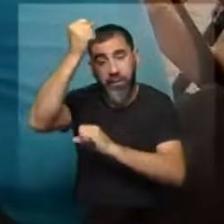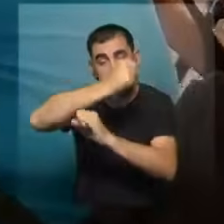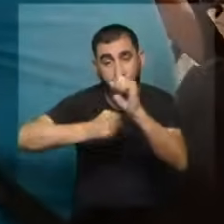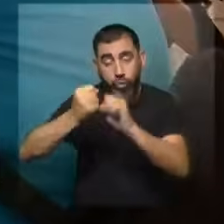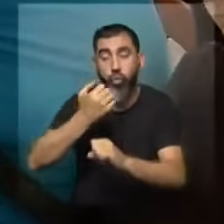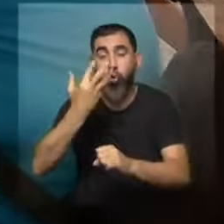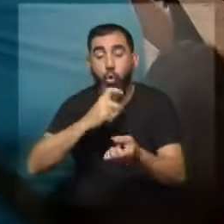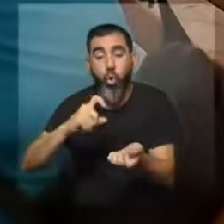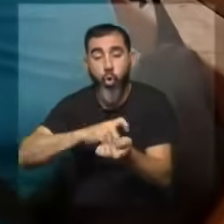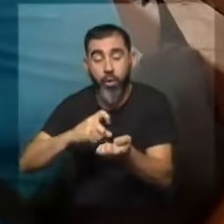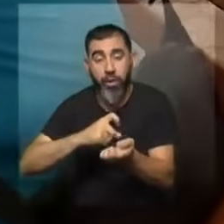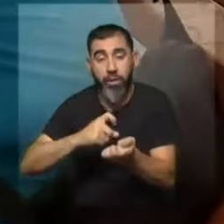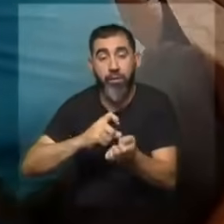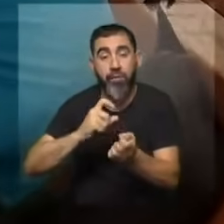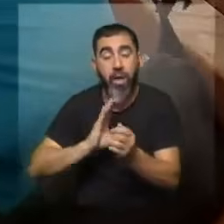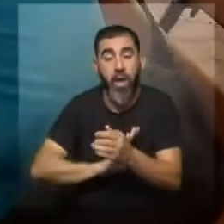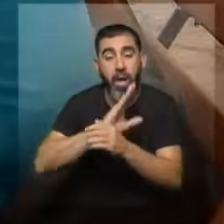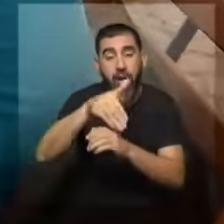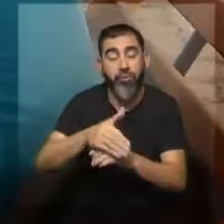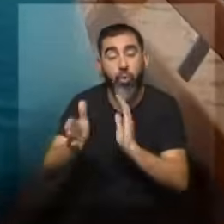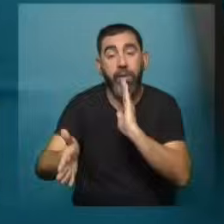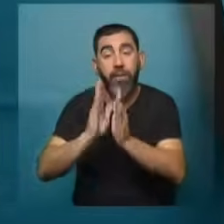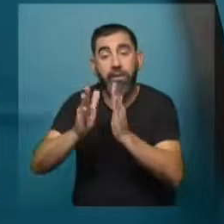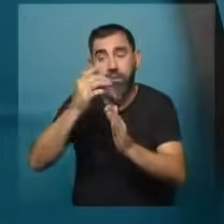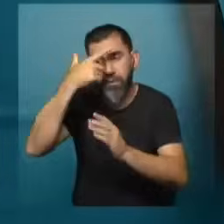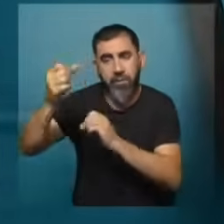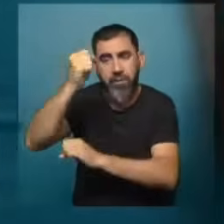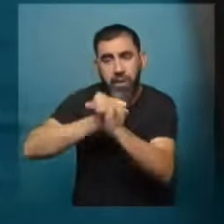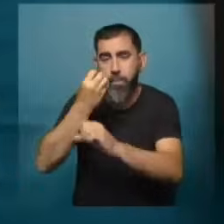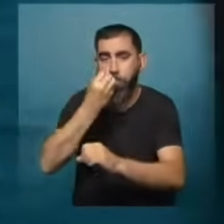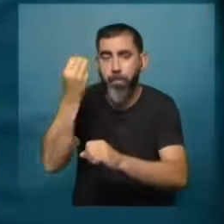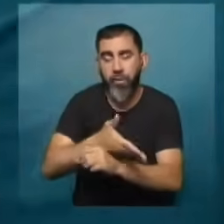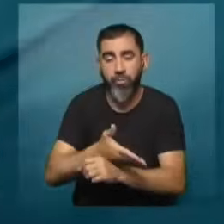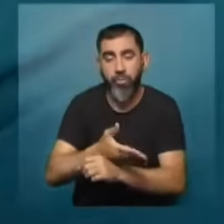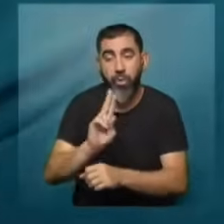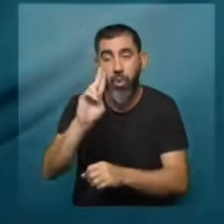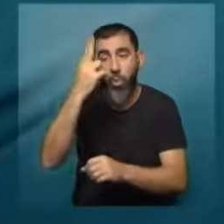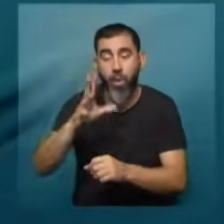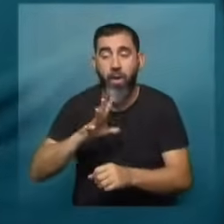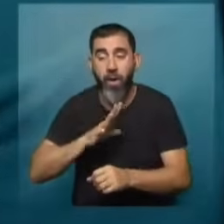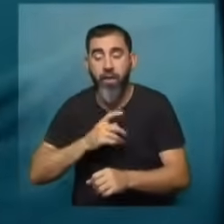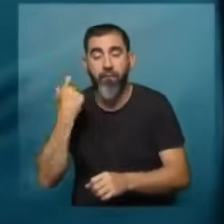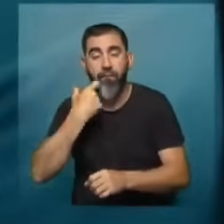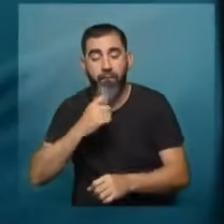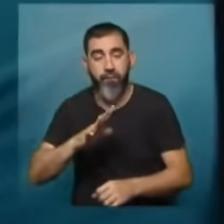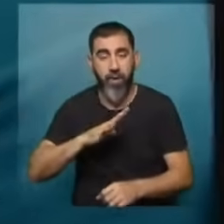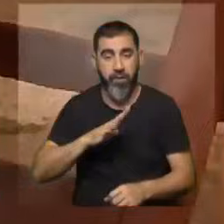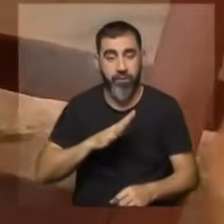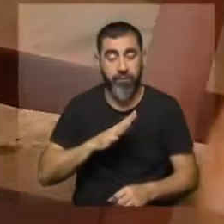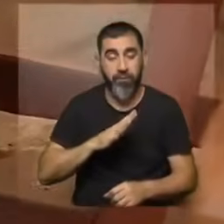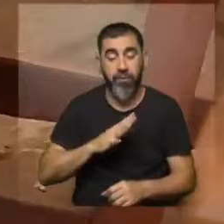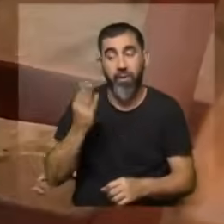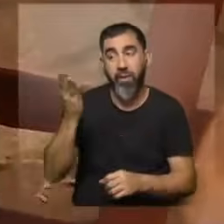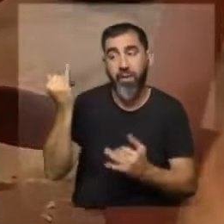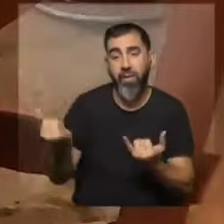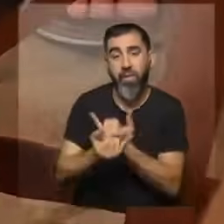diabetes que es el avance y el acceso a los tratamientos más tecnológicos para la diabetes que Uruguay está en un debe con eso el pasado día